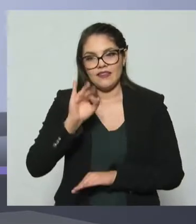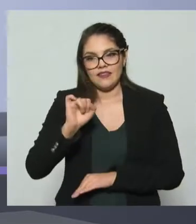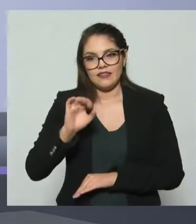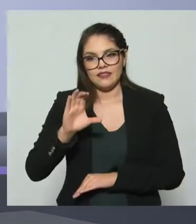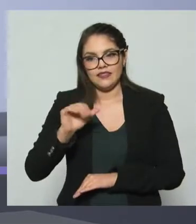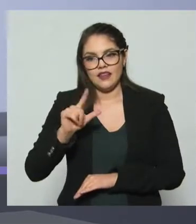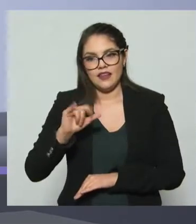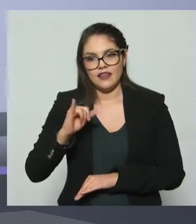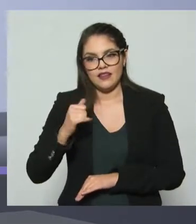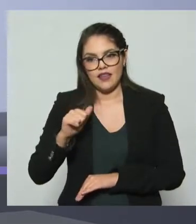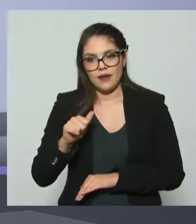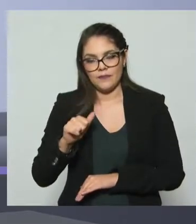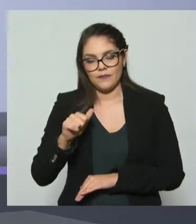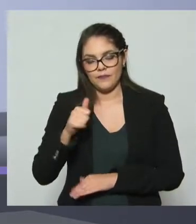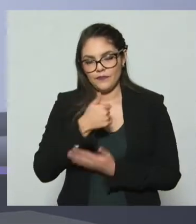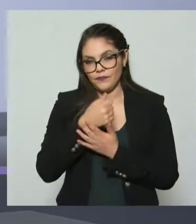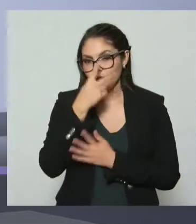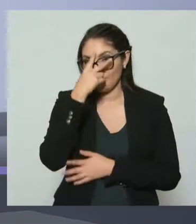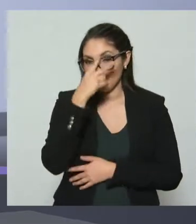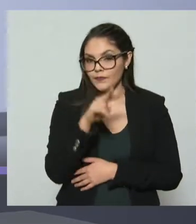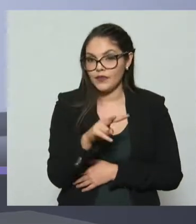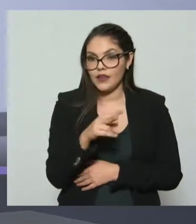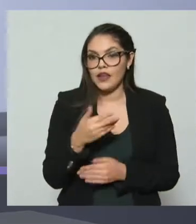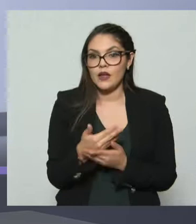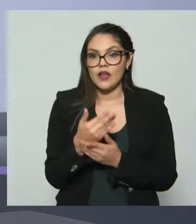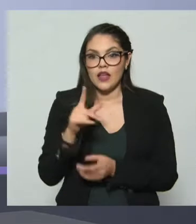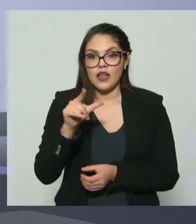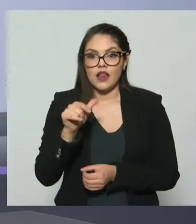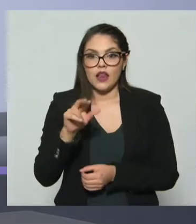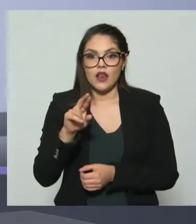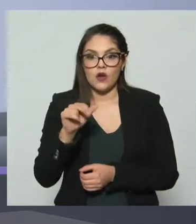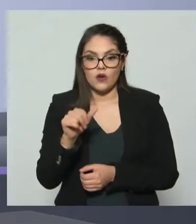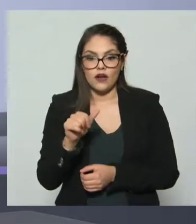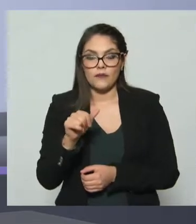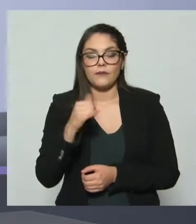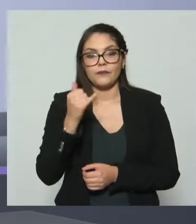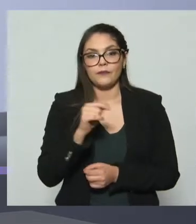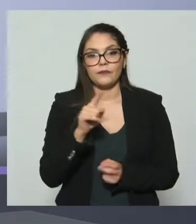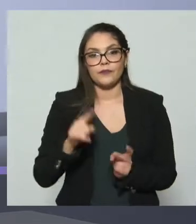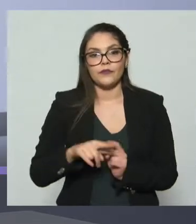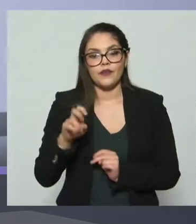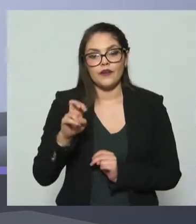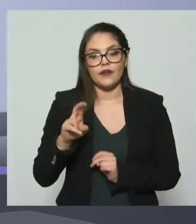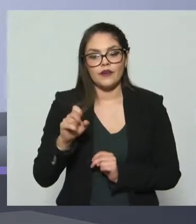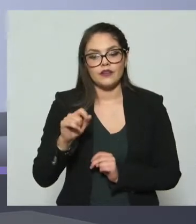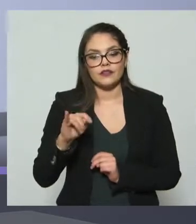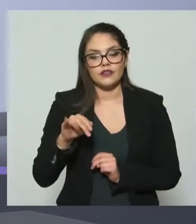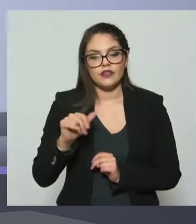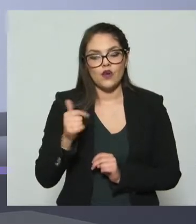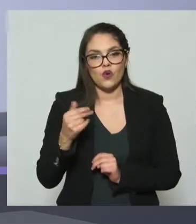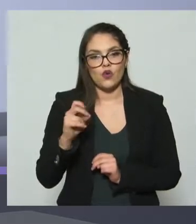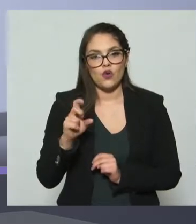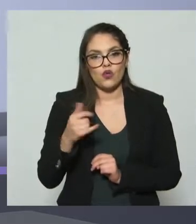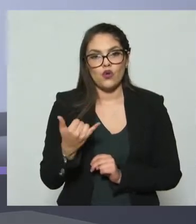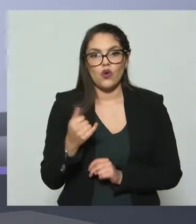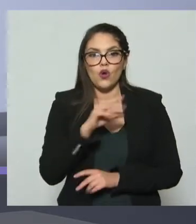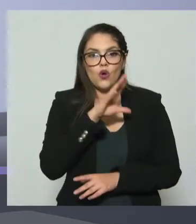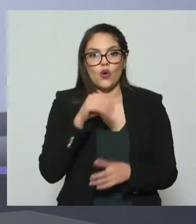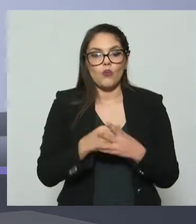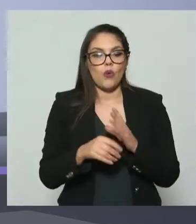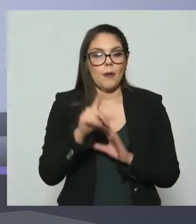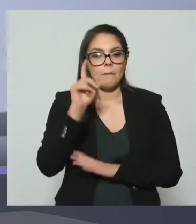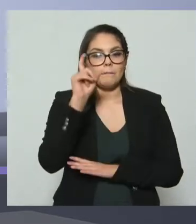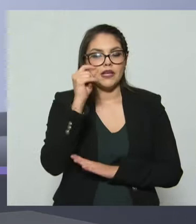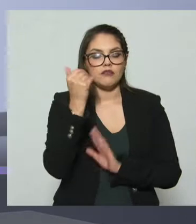En días pasados la procuradora... Bueno, la ahora fiscal Ernestina Godoy presentó un plan de 20 acciones para fortalecer la Fiscalía que va